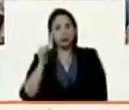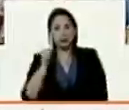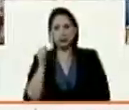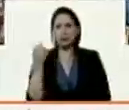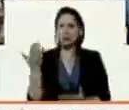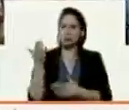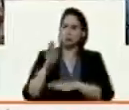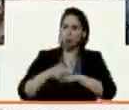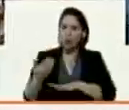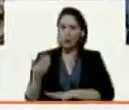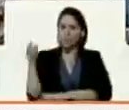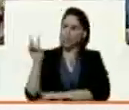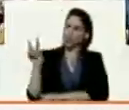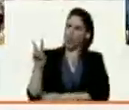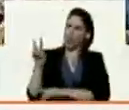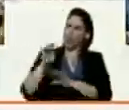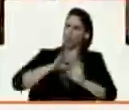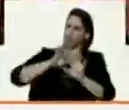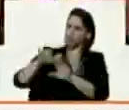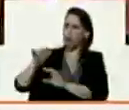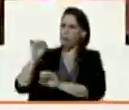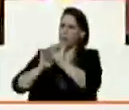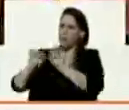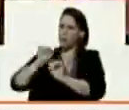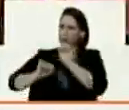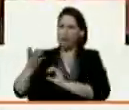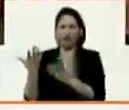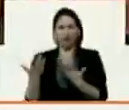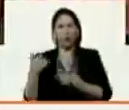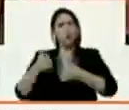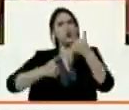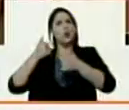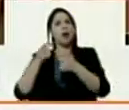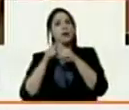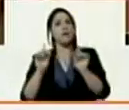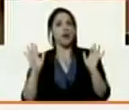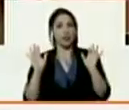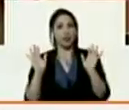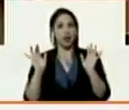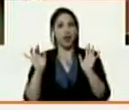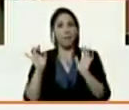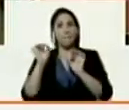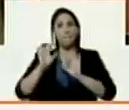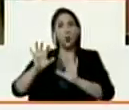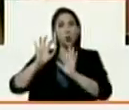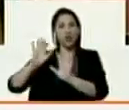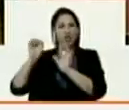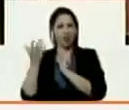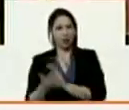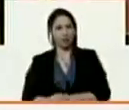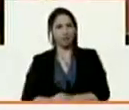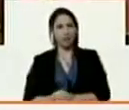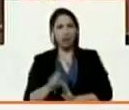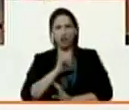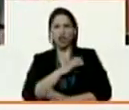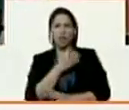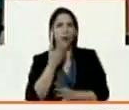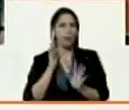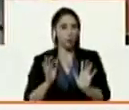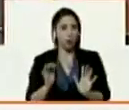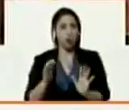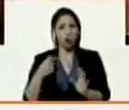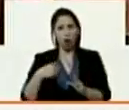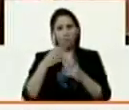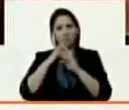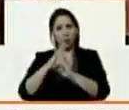qué en Venezuela protestaron? ¿Y cuál es la diferencia con la protesta en Chile? Yo le voy a